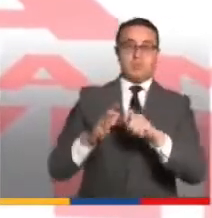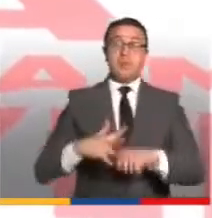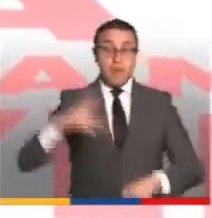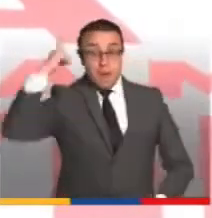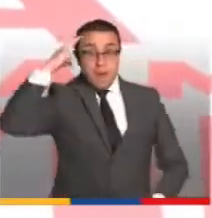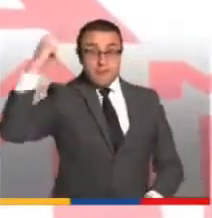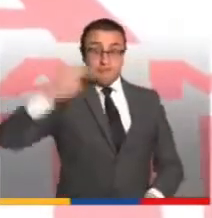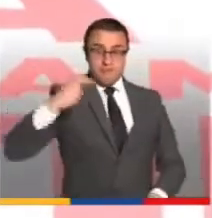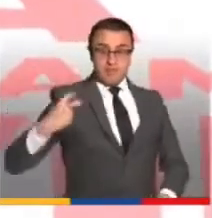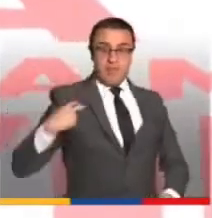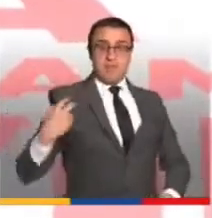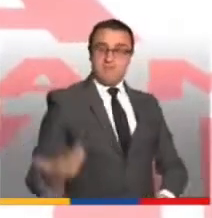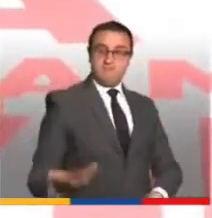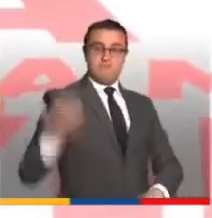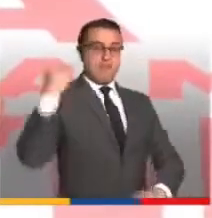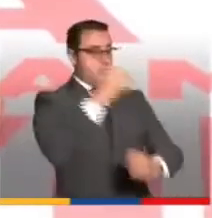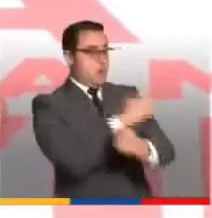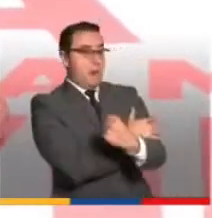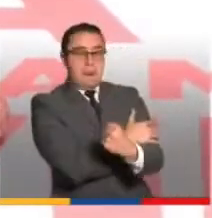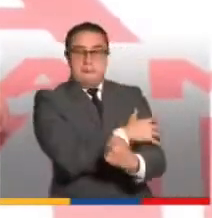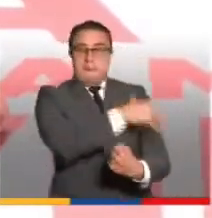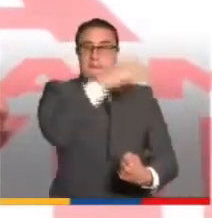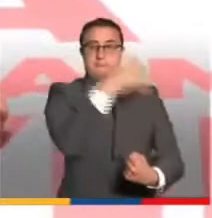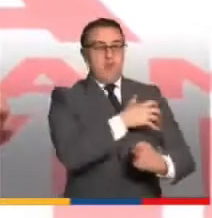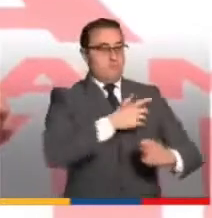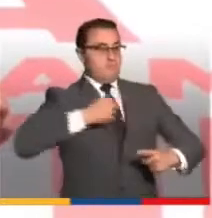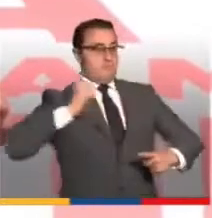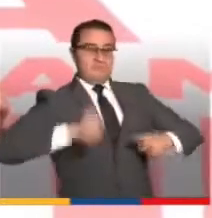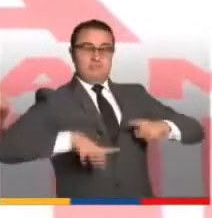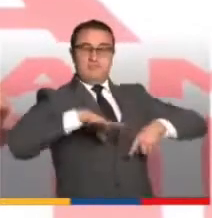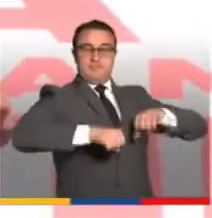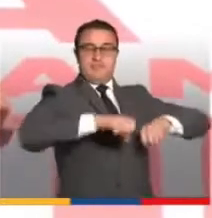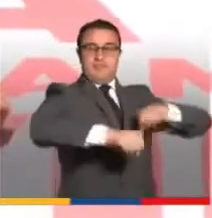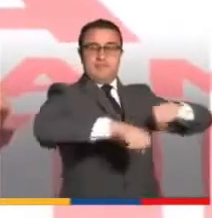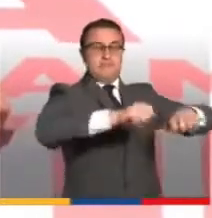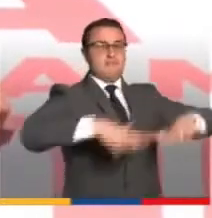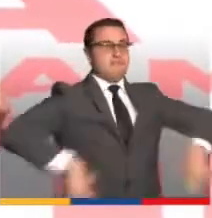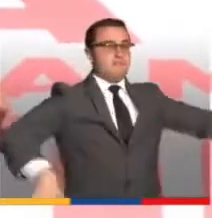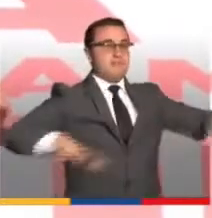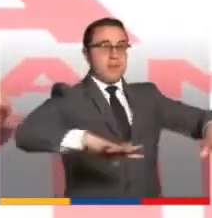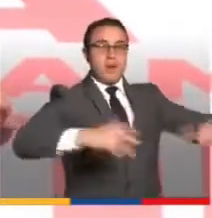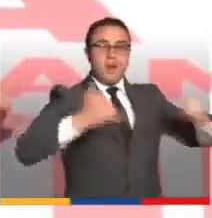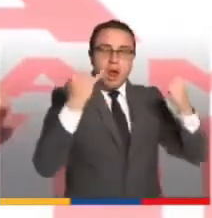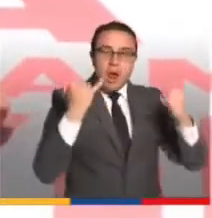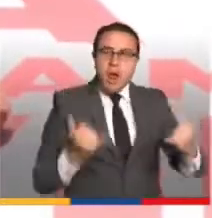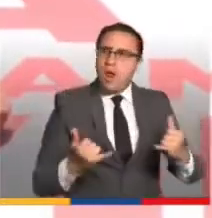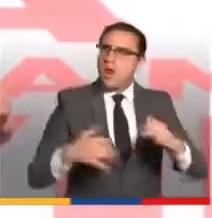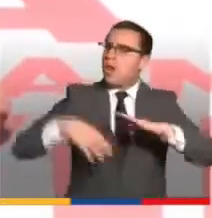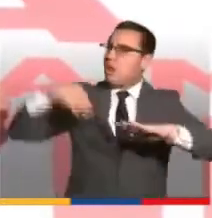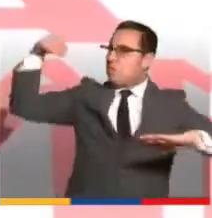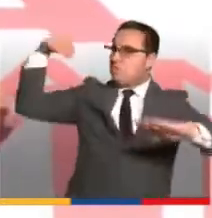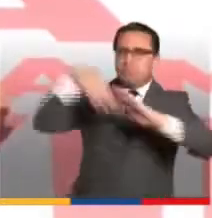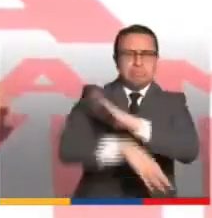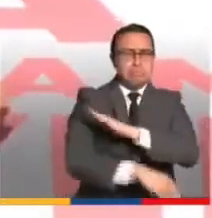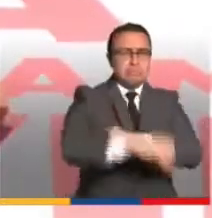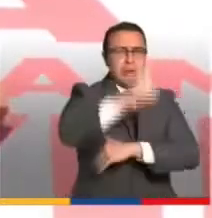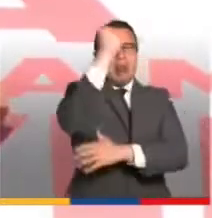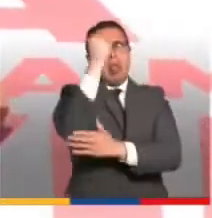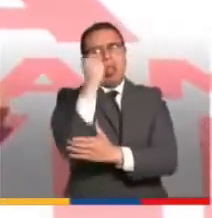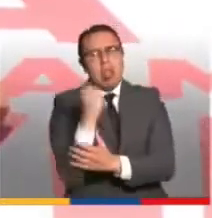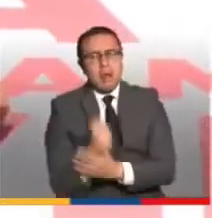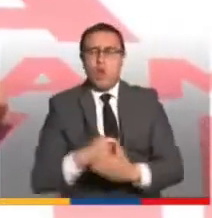algún día fue el poder colonial, el imperio británico, hoy se deshace en una crisis